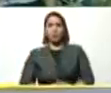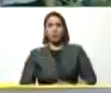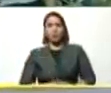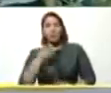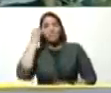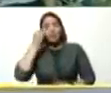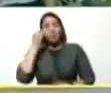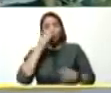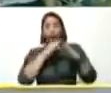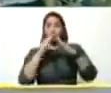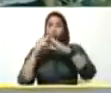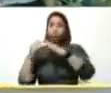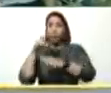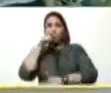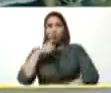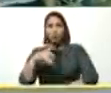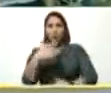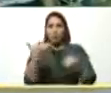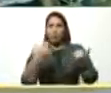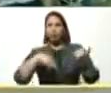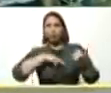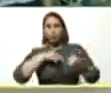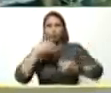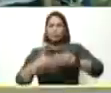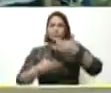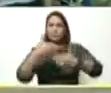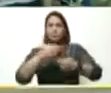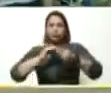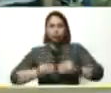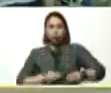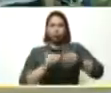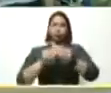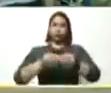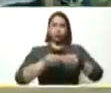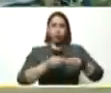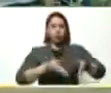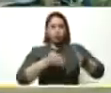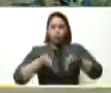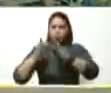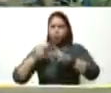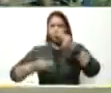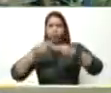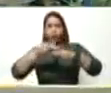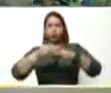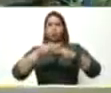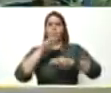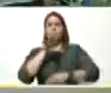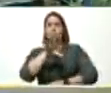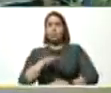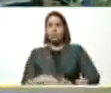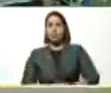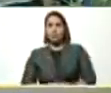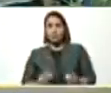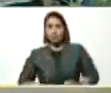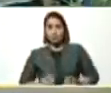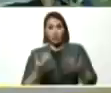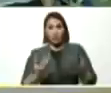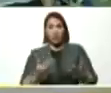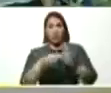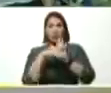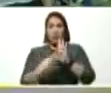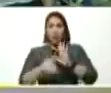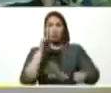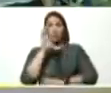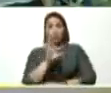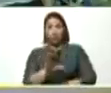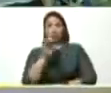del pueblo. Y ahora estamos en un proceso de reurbanización del país, otorgando el derecho a la vivienda